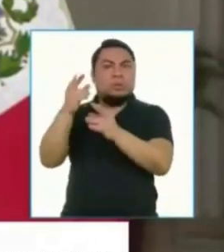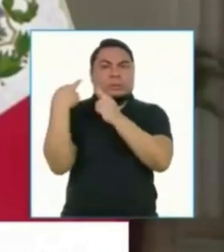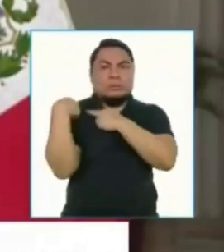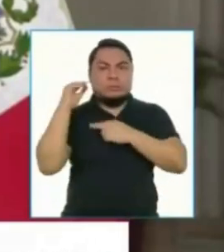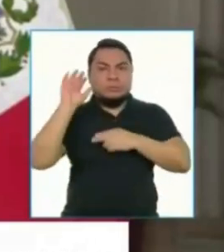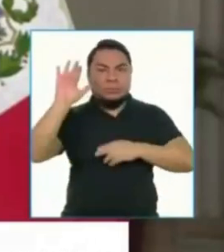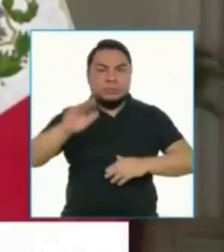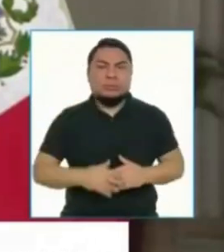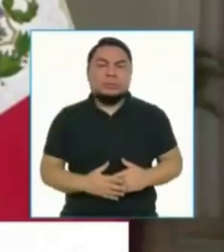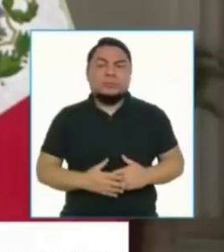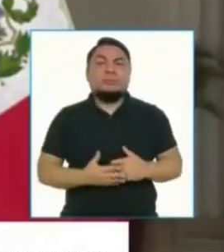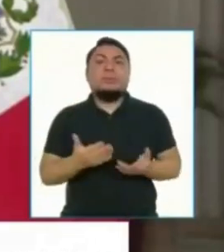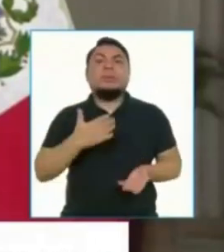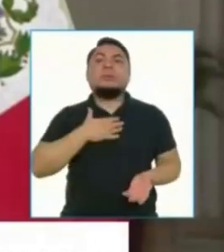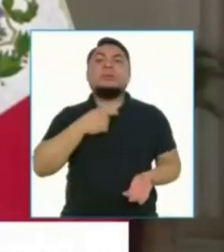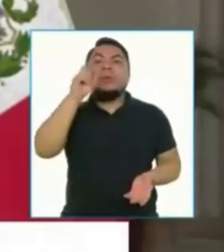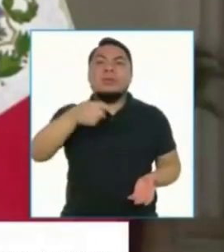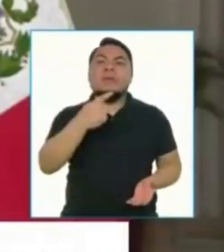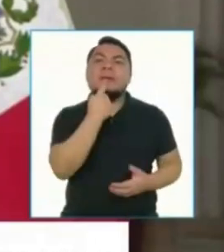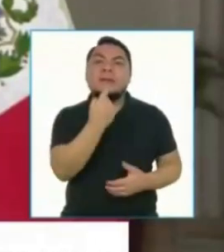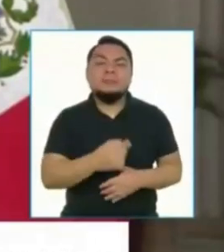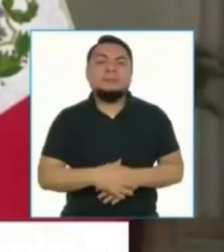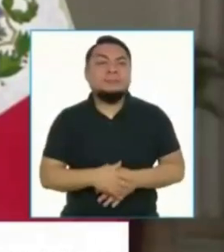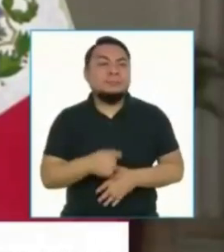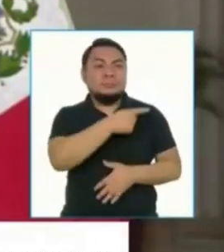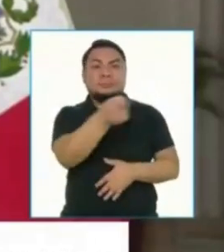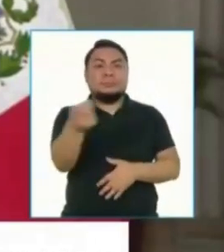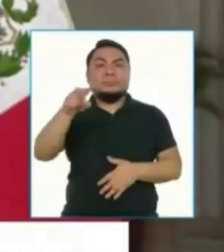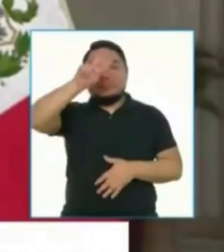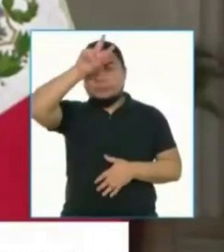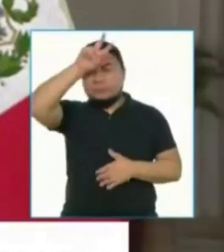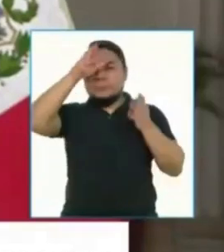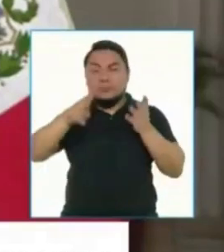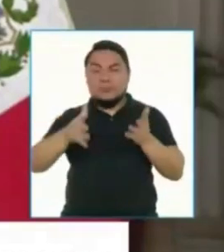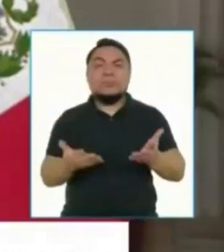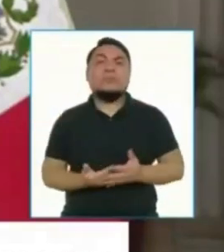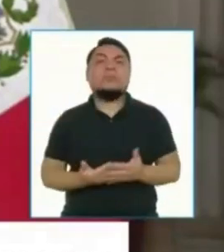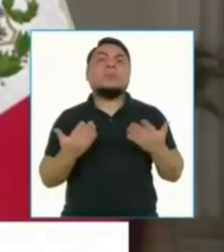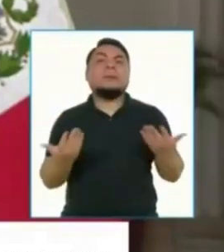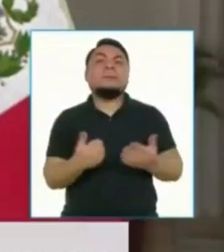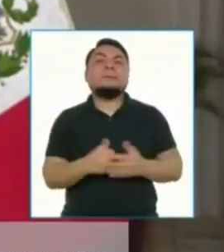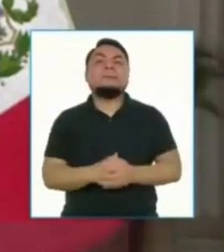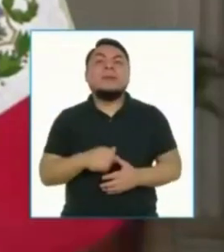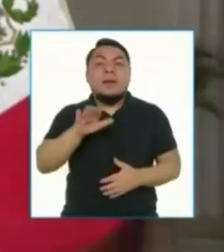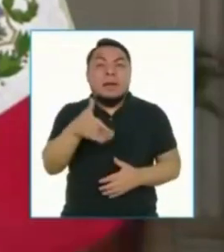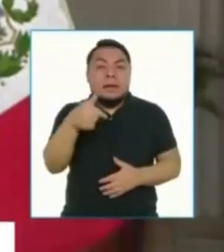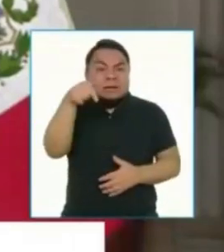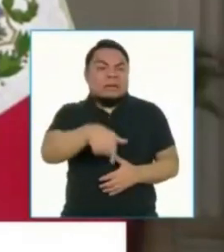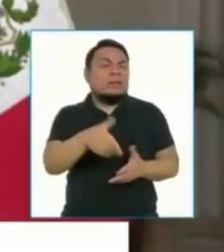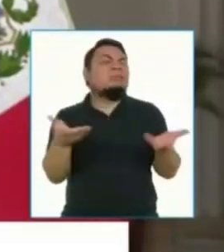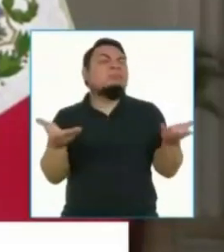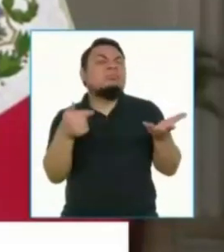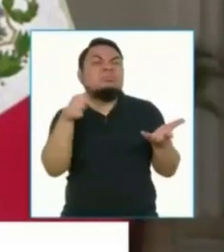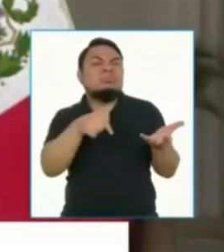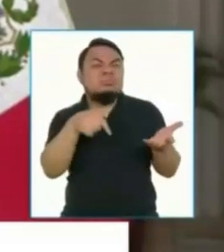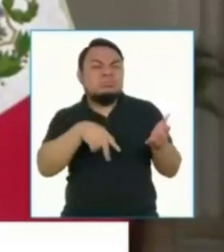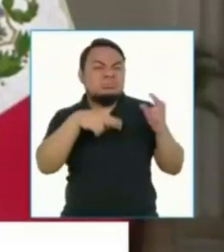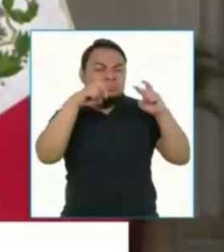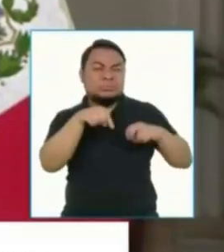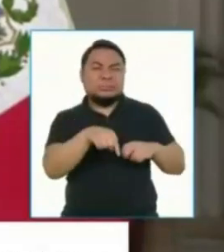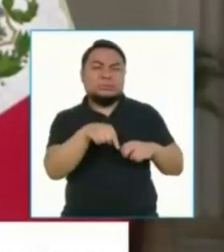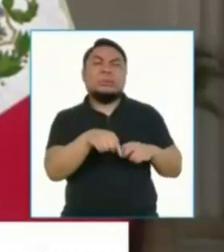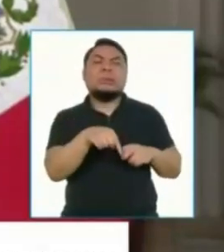a dilucidar qué junta directiva asuma nuevamente la presidencia del Congreso. Entonces, quizás un poco